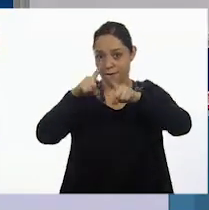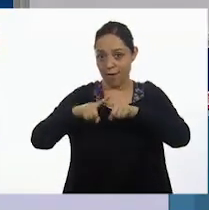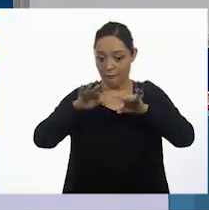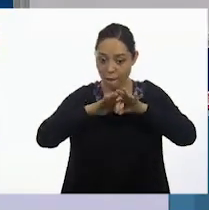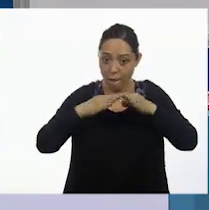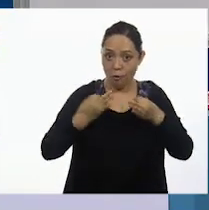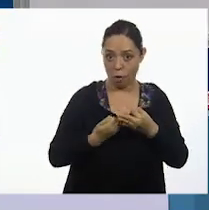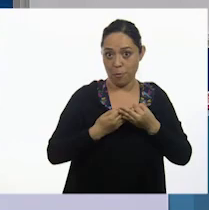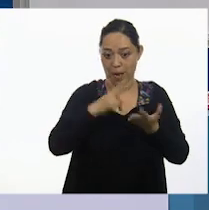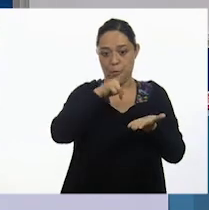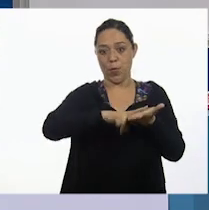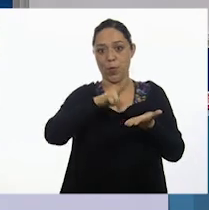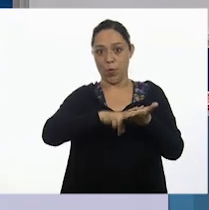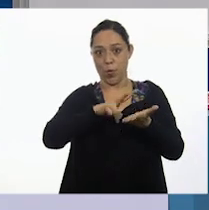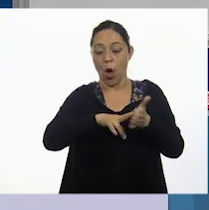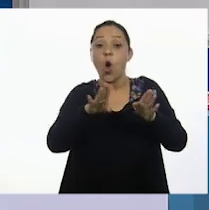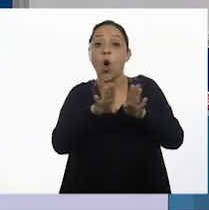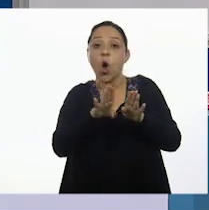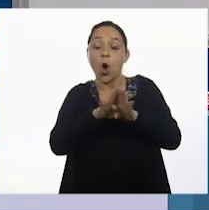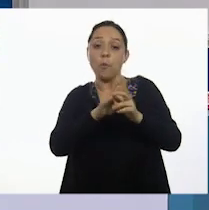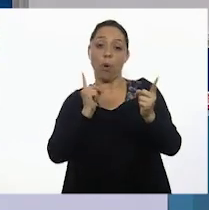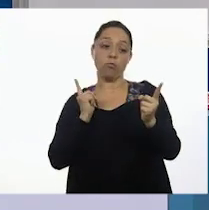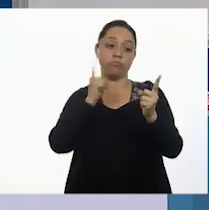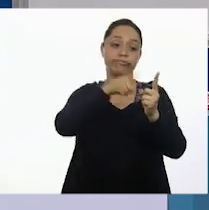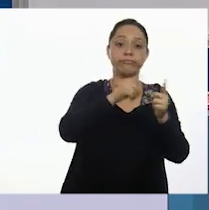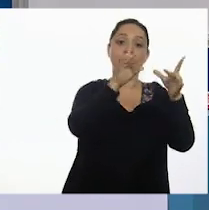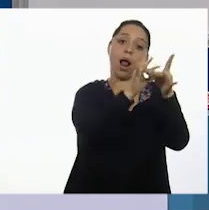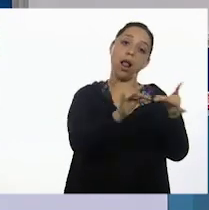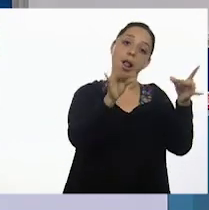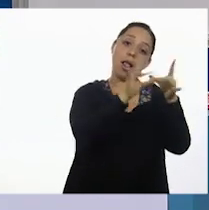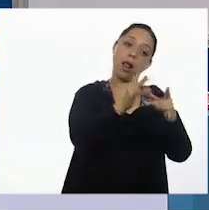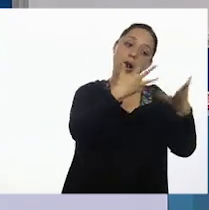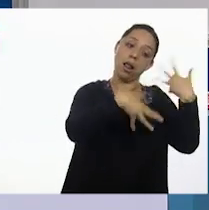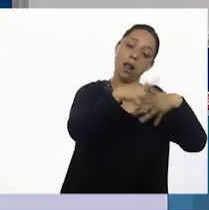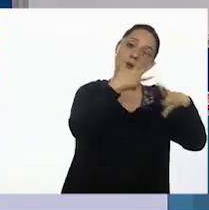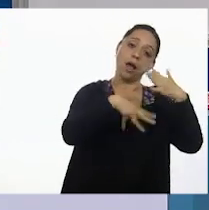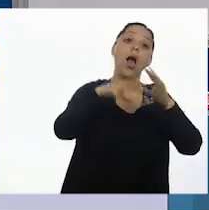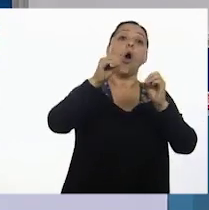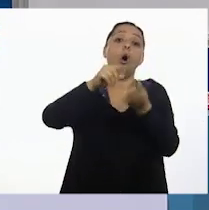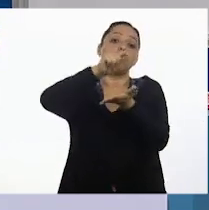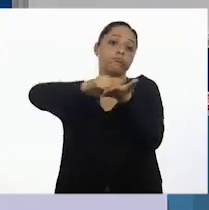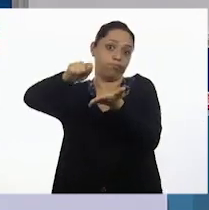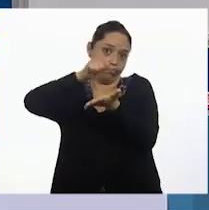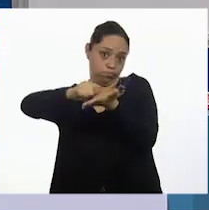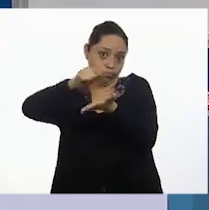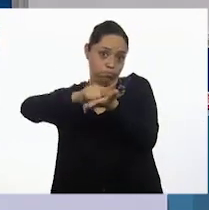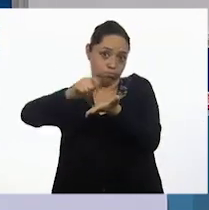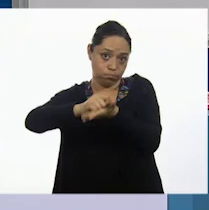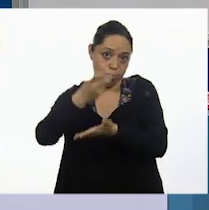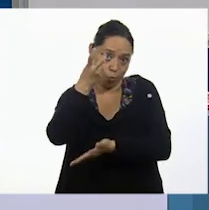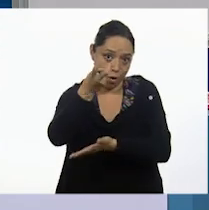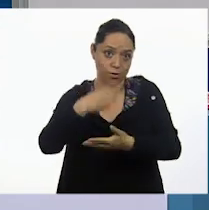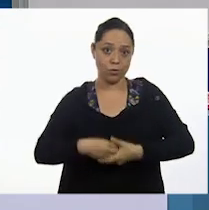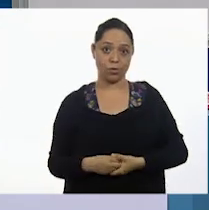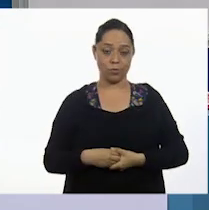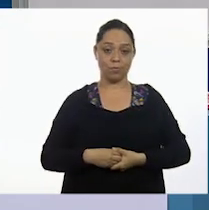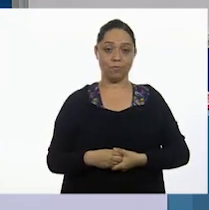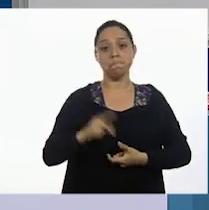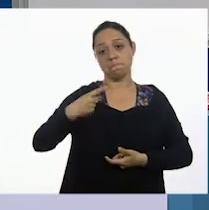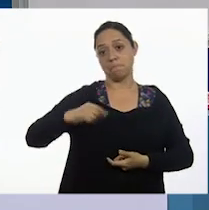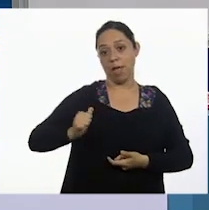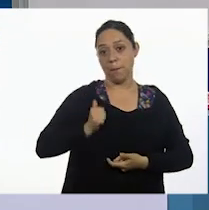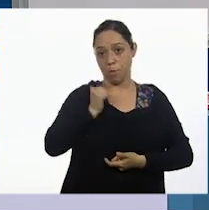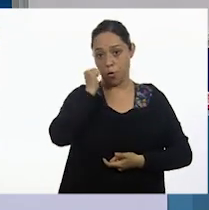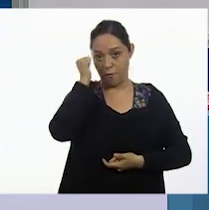las leyendas, tanto la oral como escrita. Ya vimos el porqué. Por eso en casa aprovechen sus ratos libres